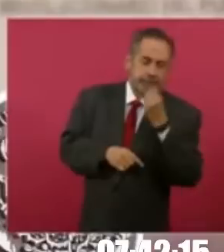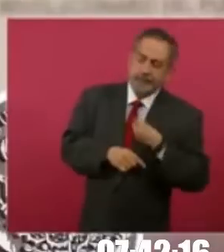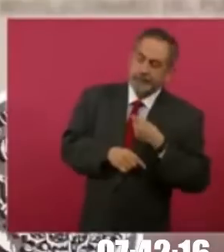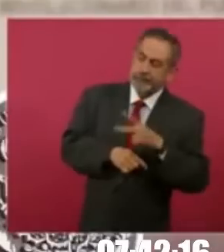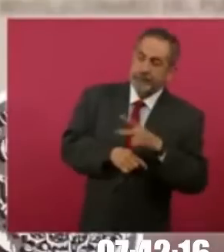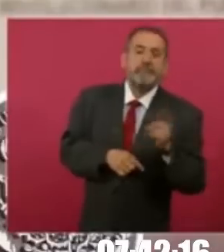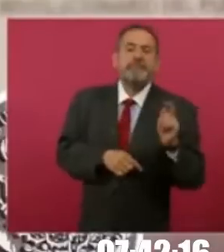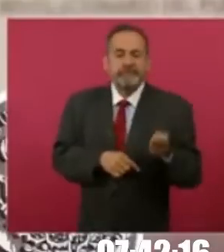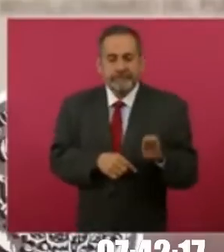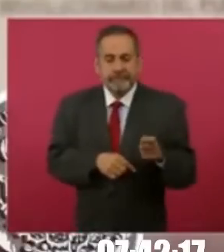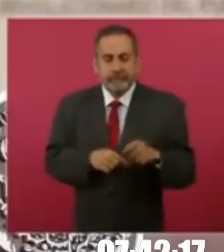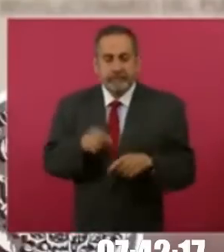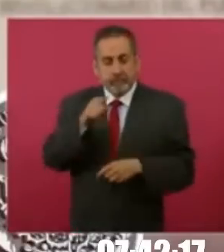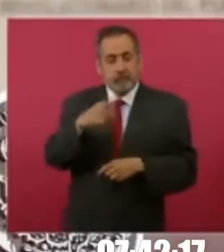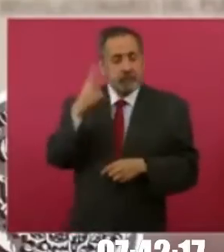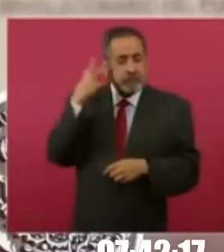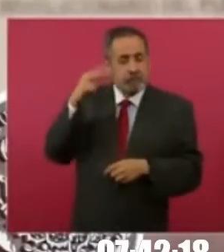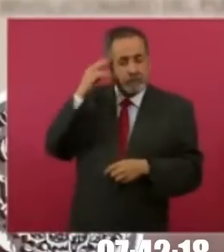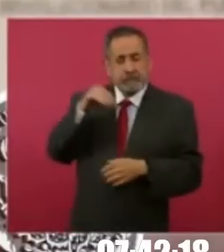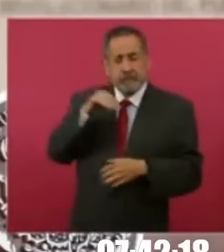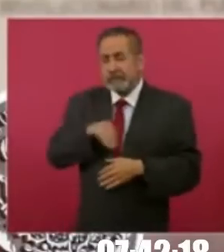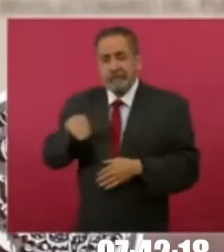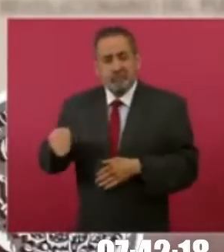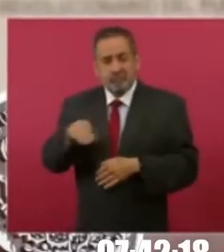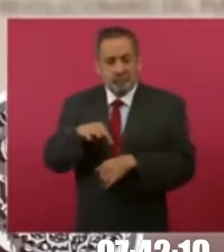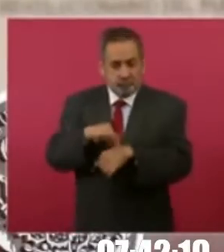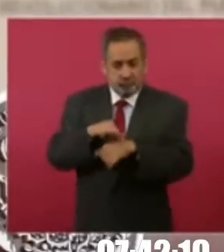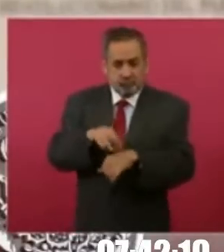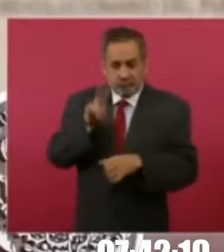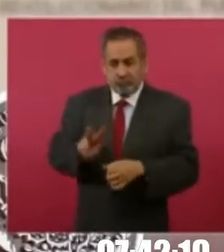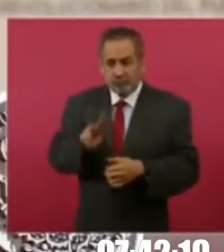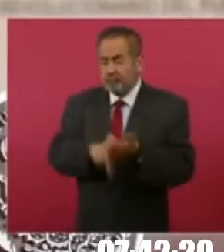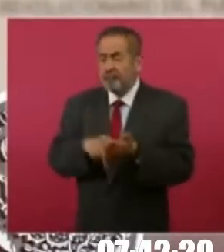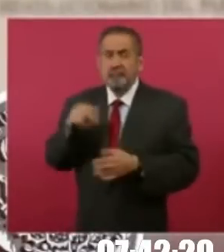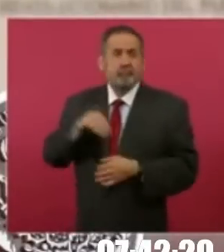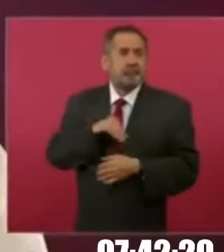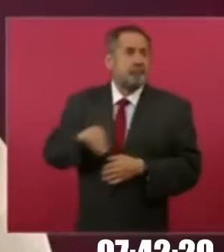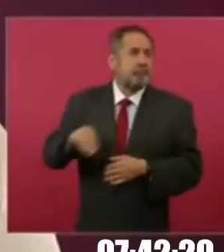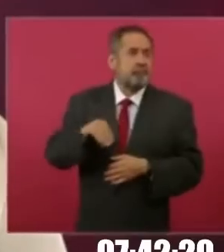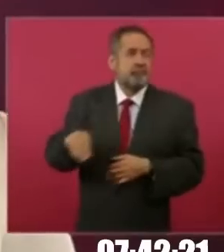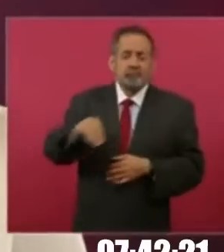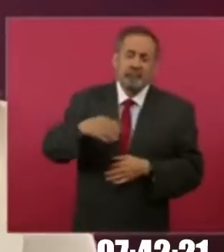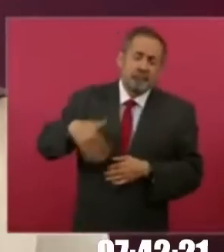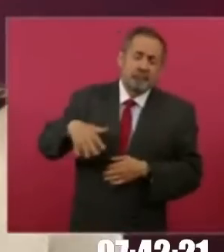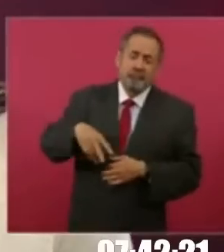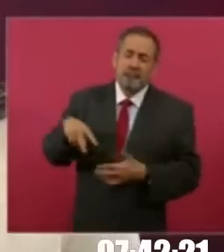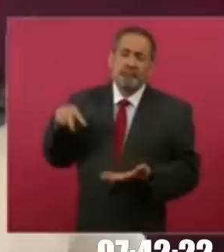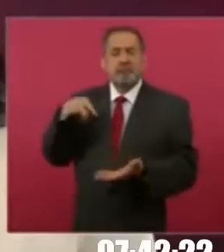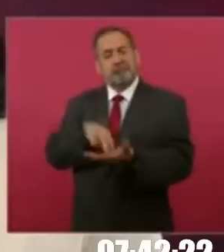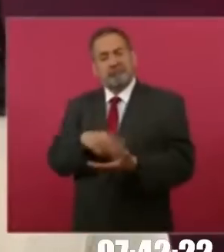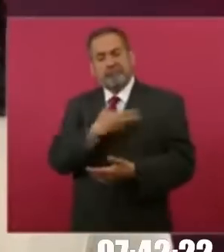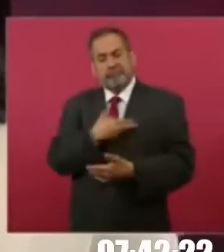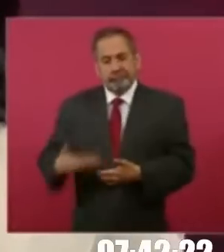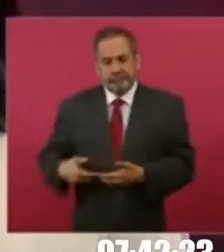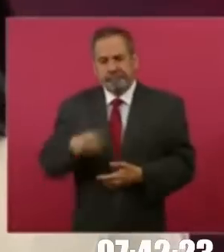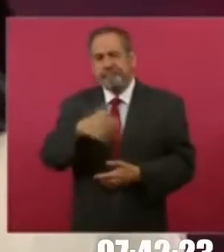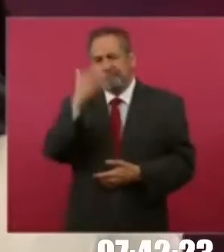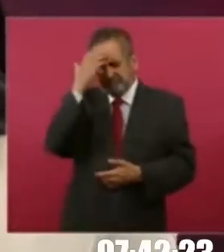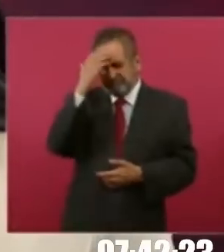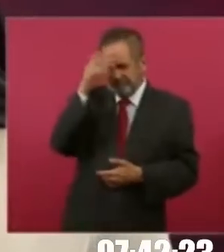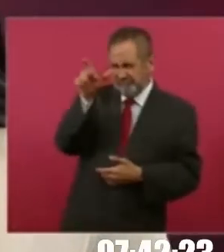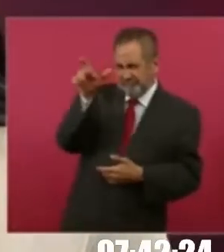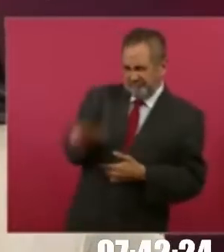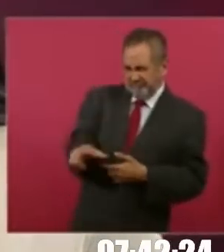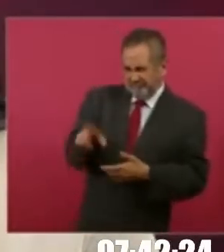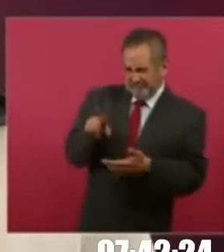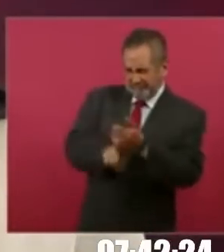que con lo que recorrió literal y metafóricamente para llegar hasta aquí conoce mejor que nadie al México